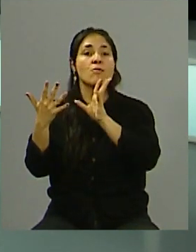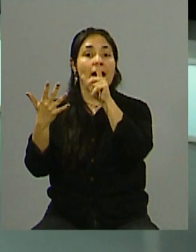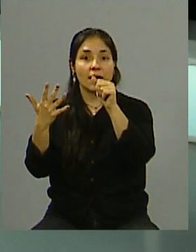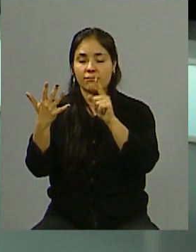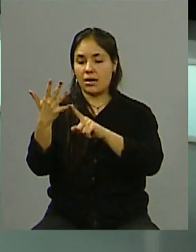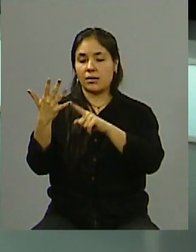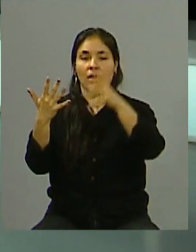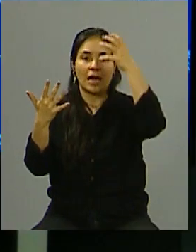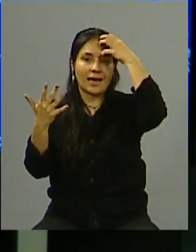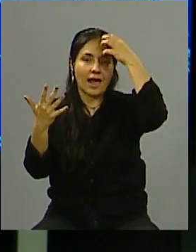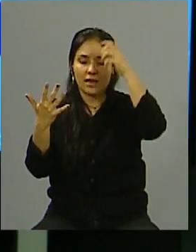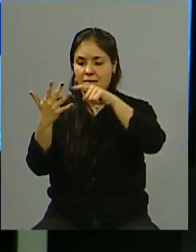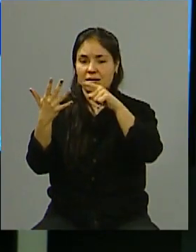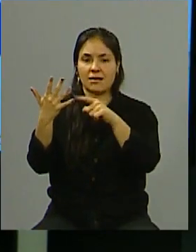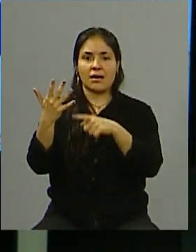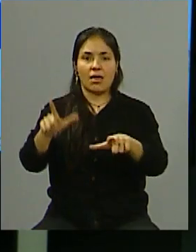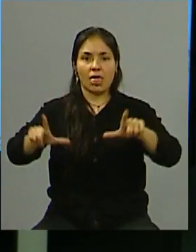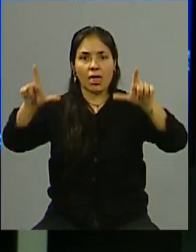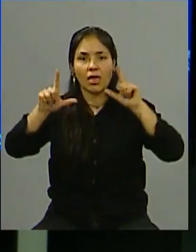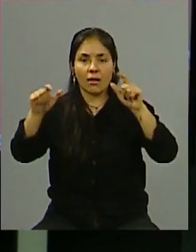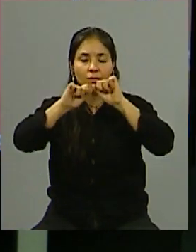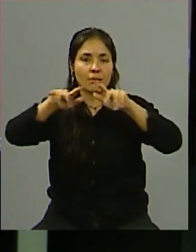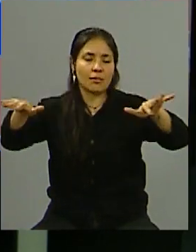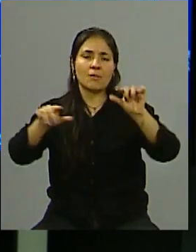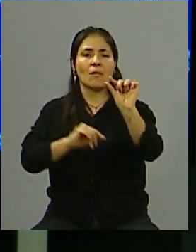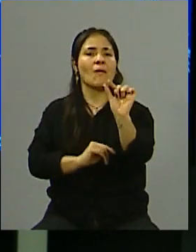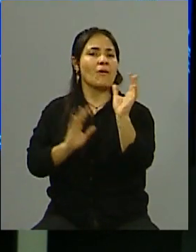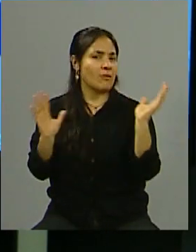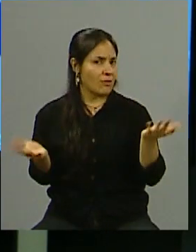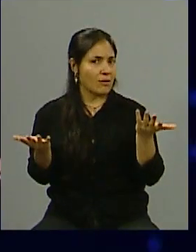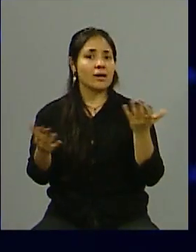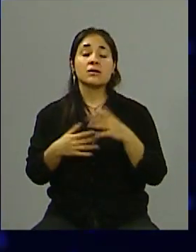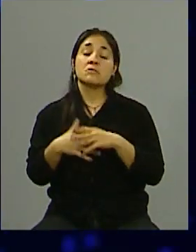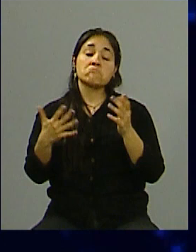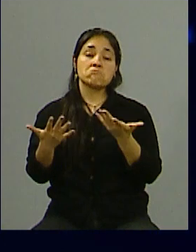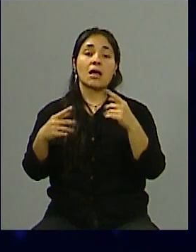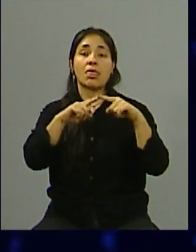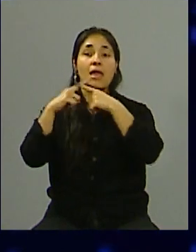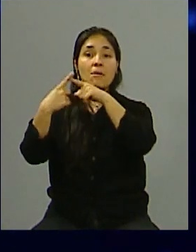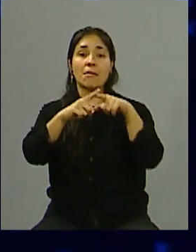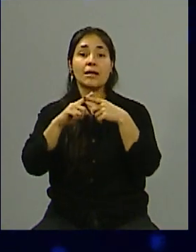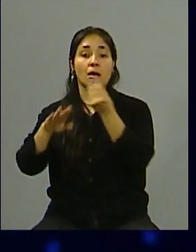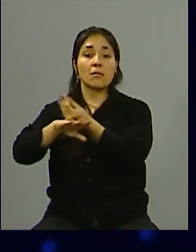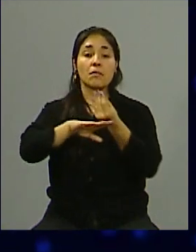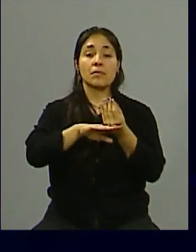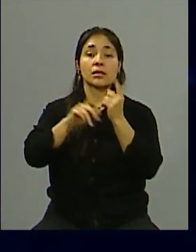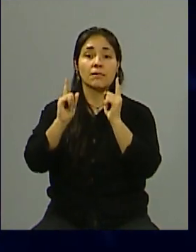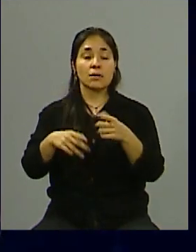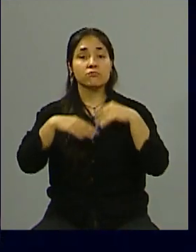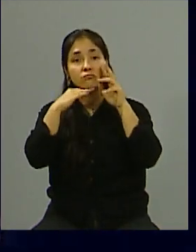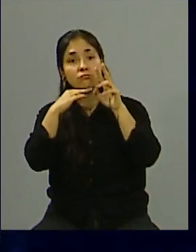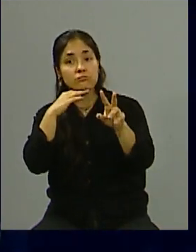a Schiaretti en los grandes medios, ¿sí? Entonces creo que de alguna manera, con sus matices, tendría que tener cuidado en